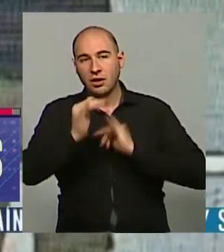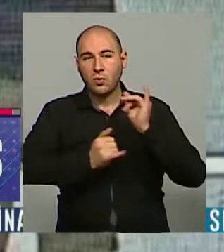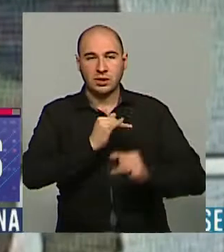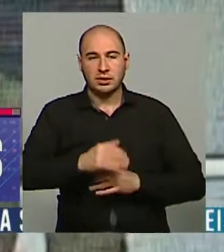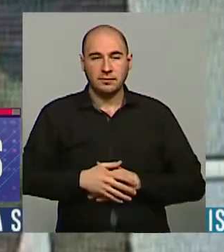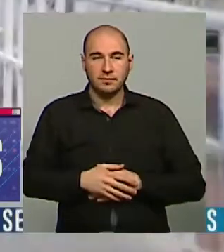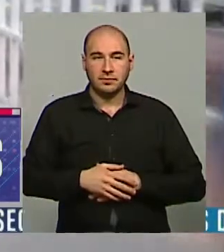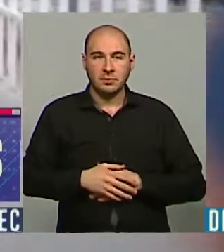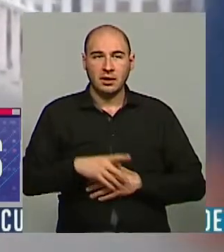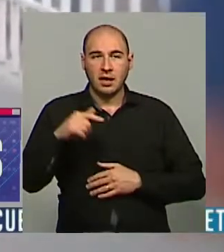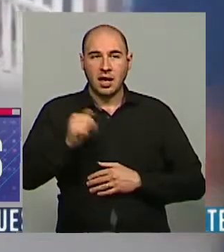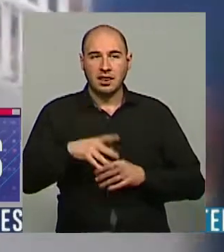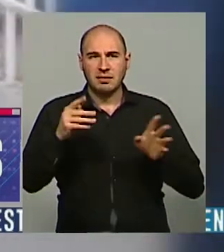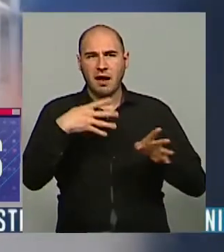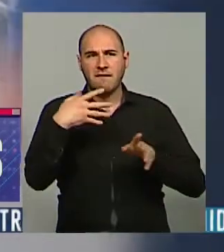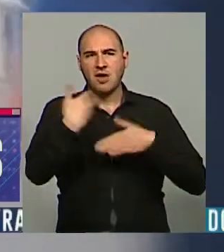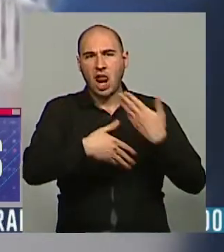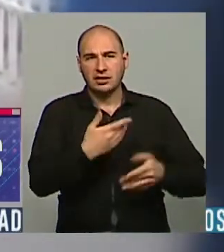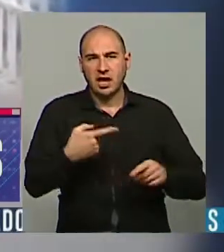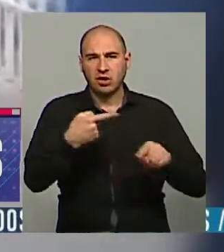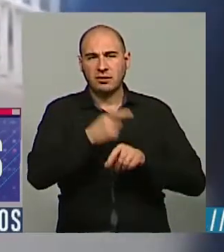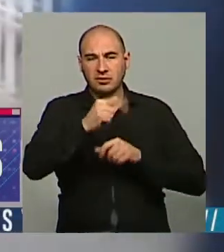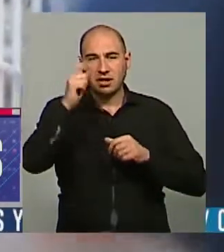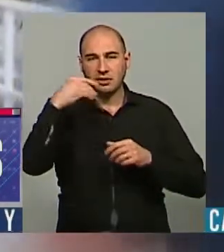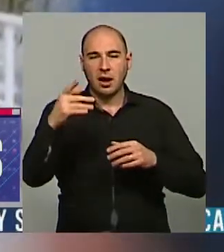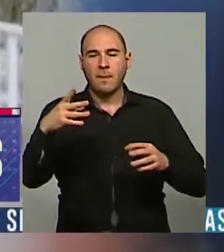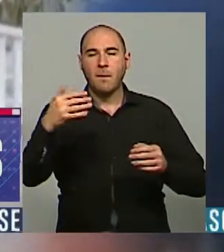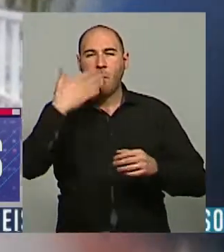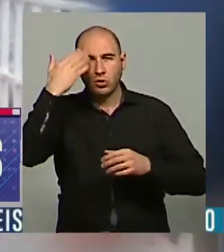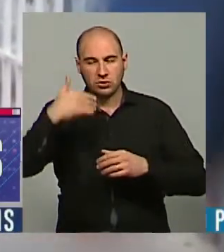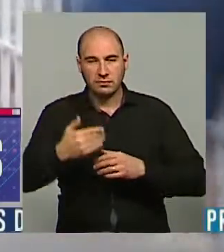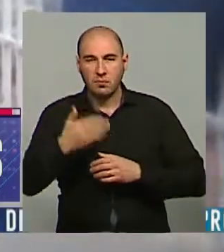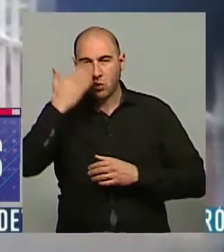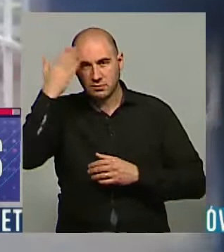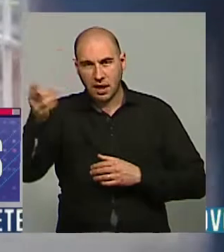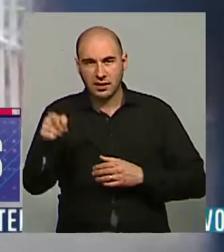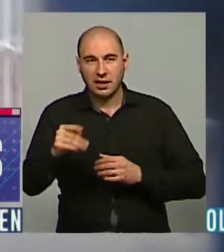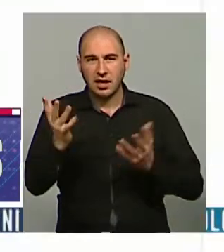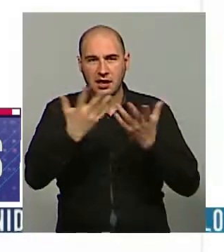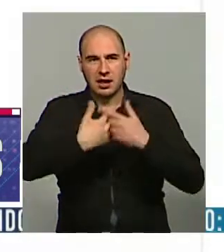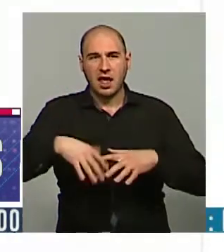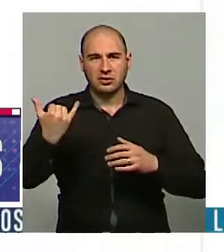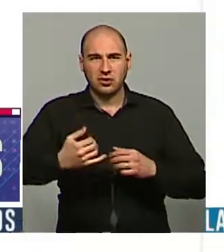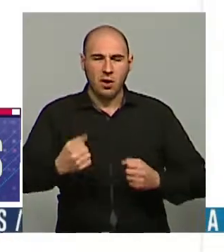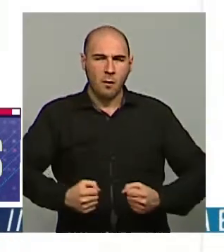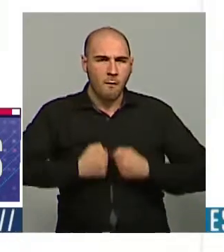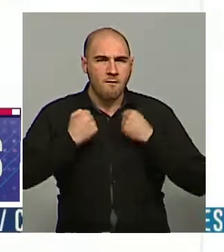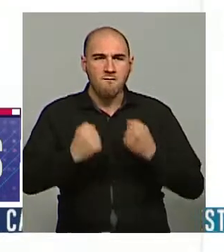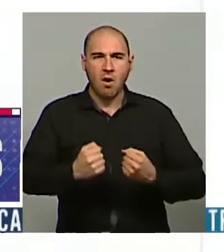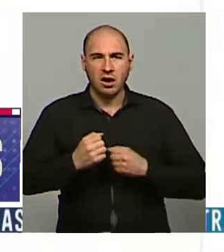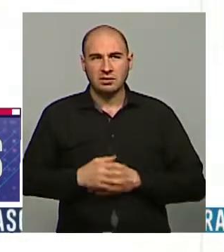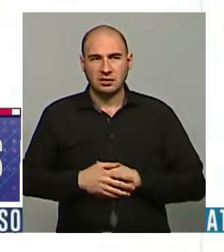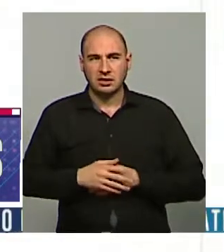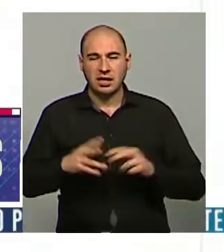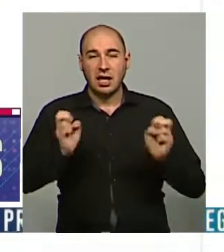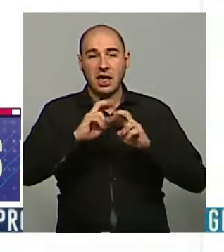clasifica, empiezan los ataques de violencia hacia los inmigrantes musulmanes. Claro. Hay una correlación muy fuerte entre